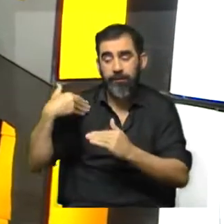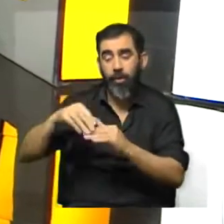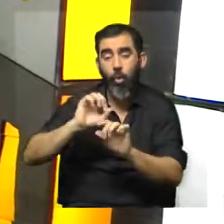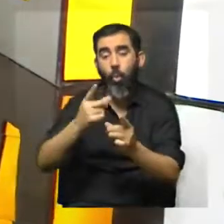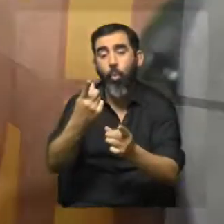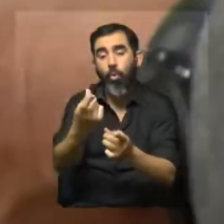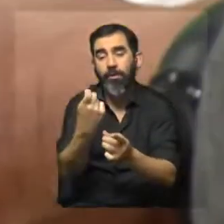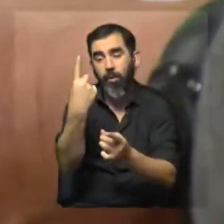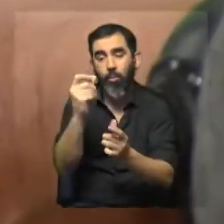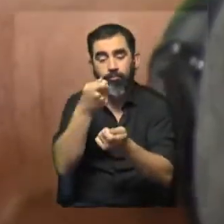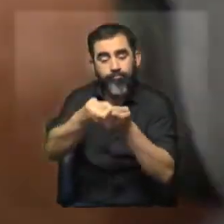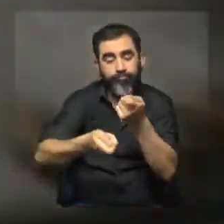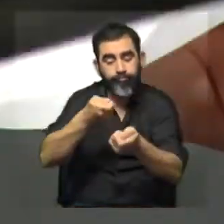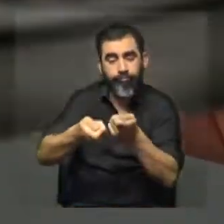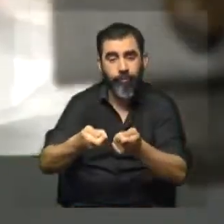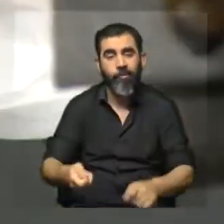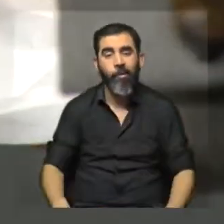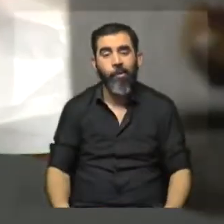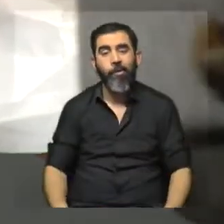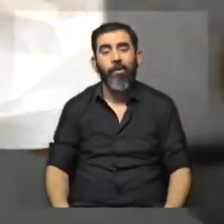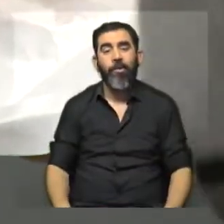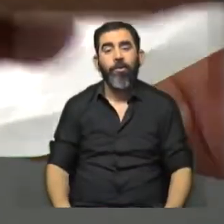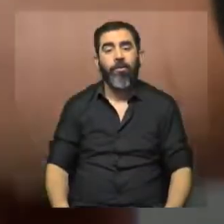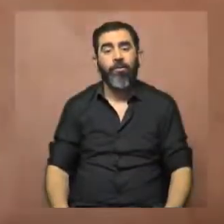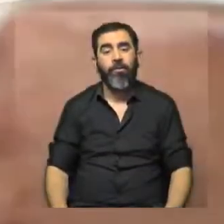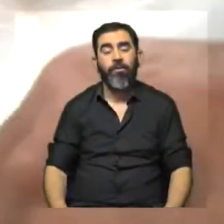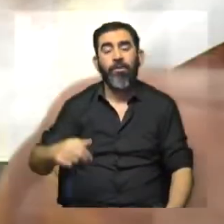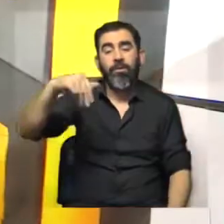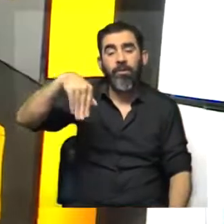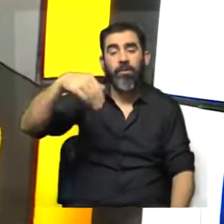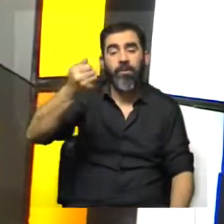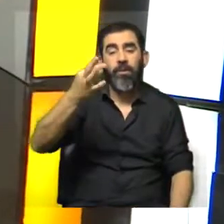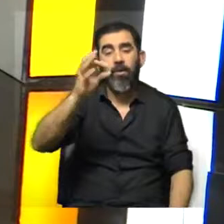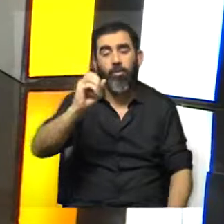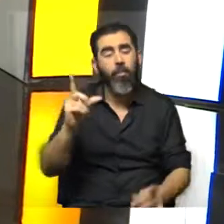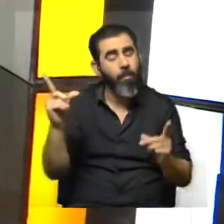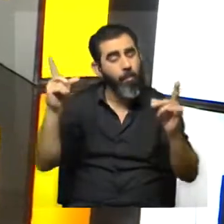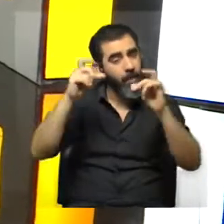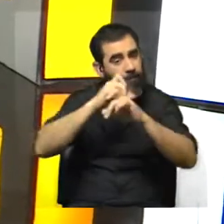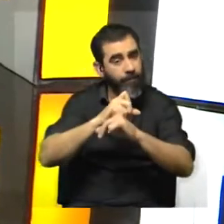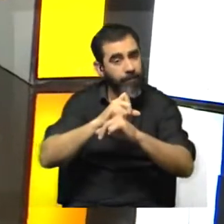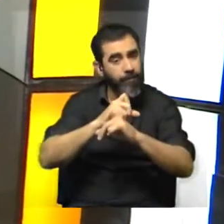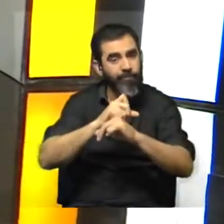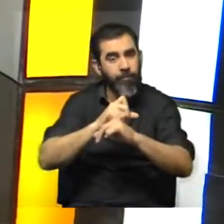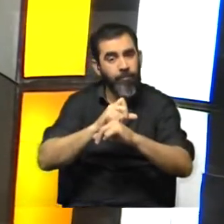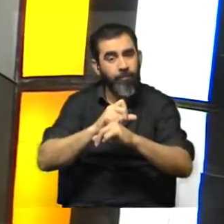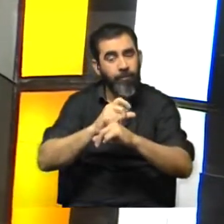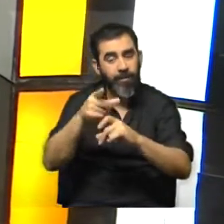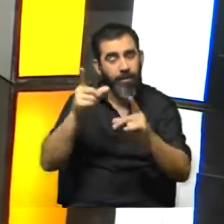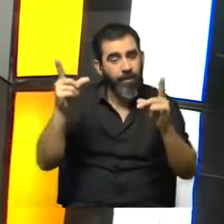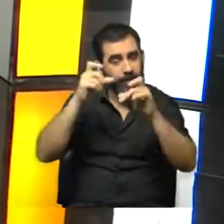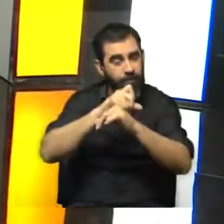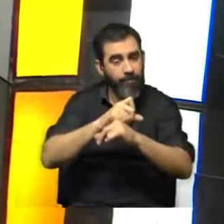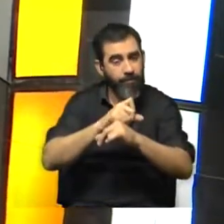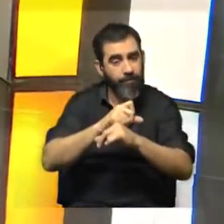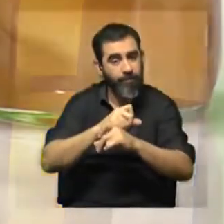un inóculo. Está bueno. Sigamos con el... Este es nato, que es uno de los más difíciles de conseguir, como si fueran Pokémon. Este es el difícil